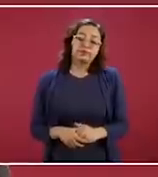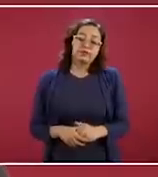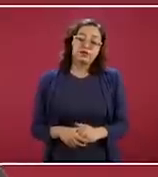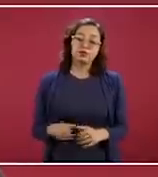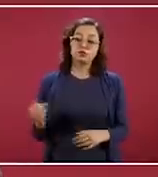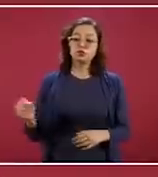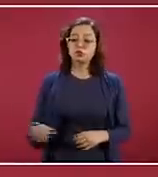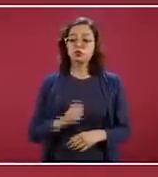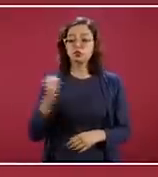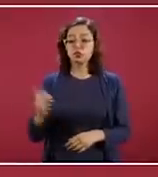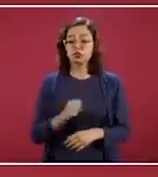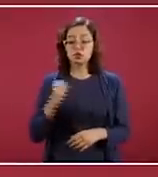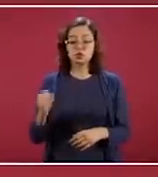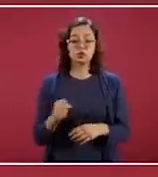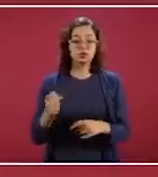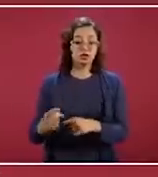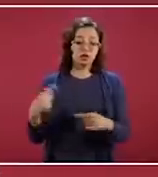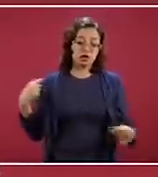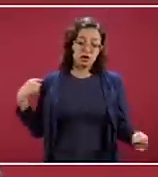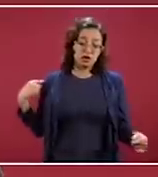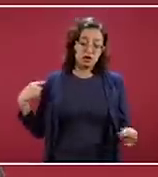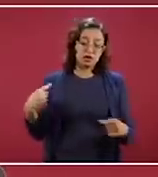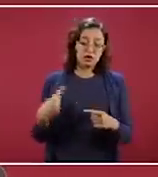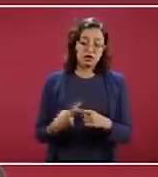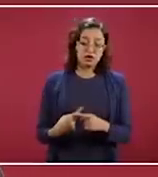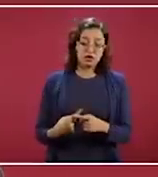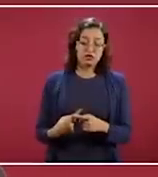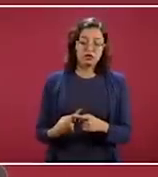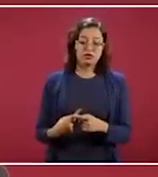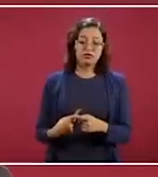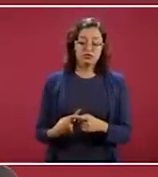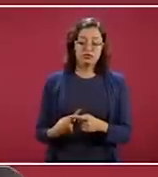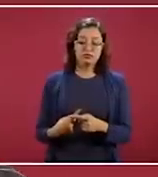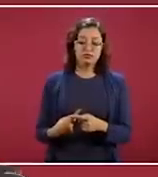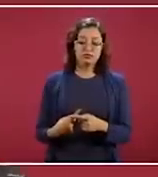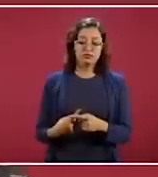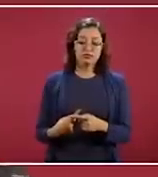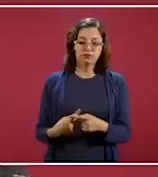Afortunadamente, en los últimos tiempos ha